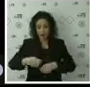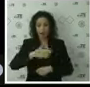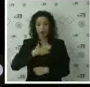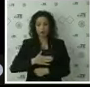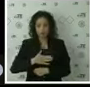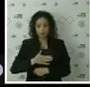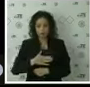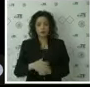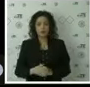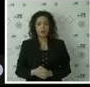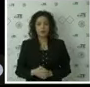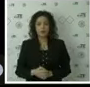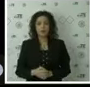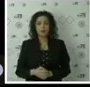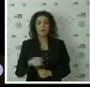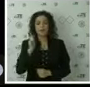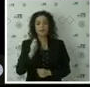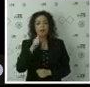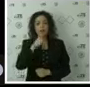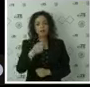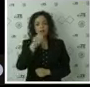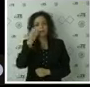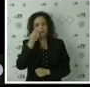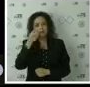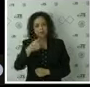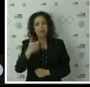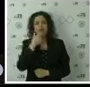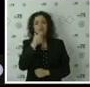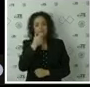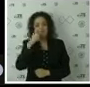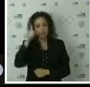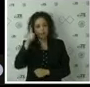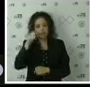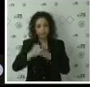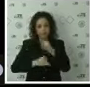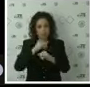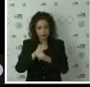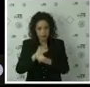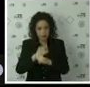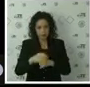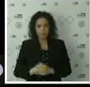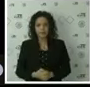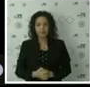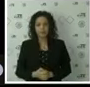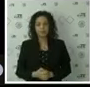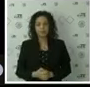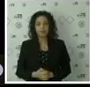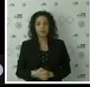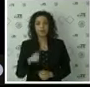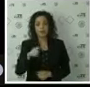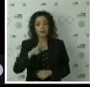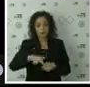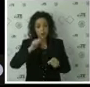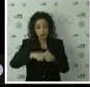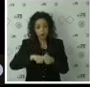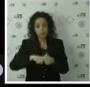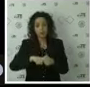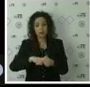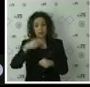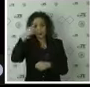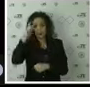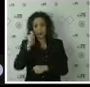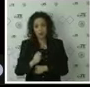The International Association of Women Judges, la Conferencia Americana de Organismos Electorales Subnacionales para la Transparencia